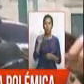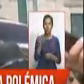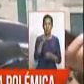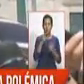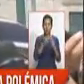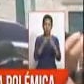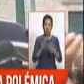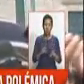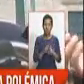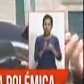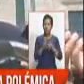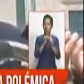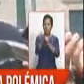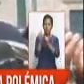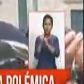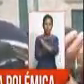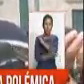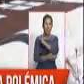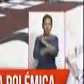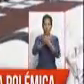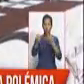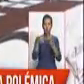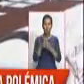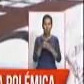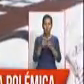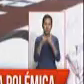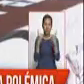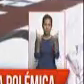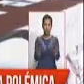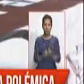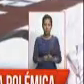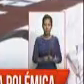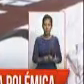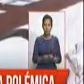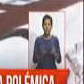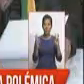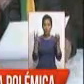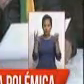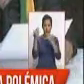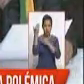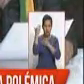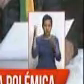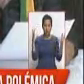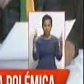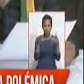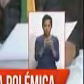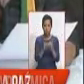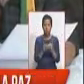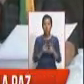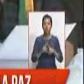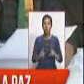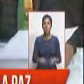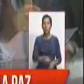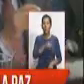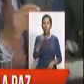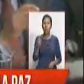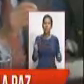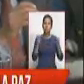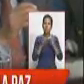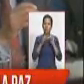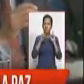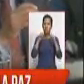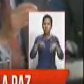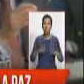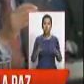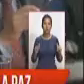sino también de las provincias de todo el departamento pero no sólo es el cabildo en santa cruz sino también otro cabildo que se desarrollará en el departamento de